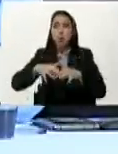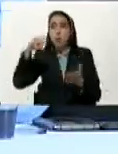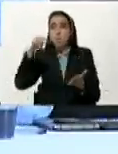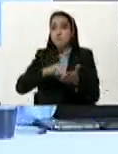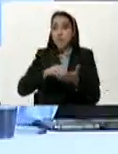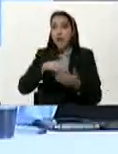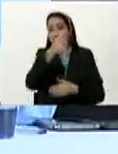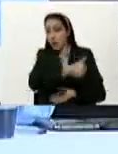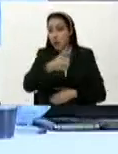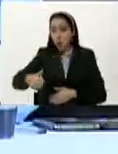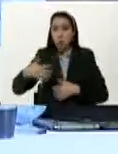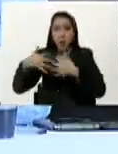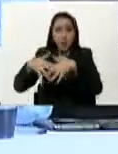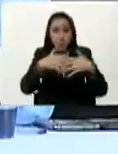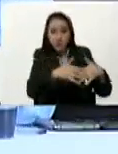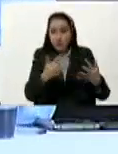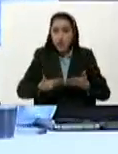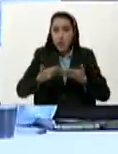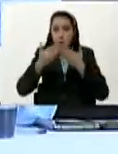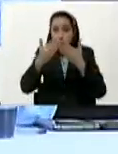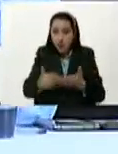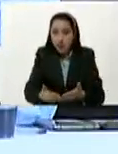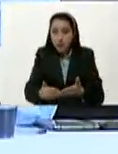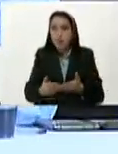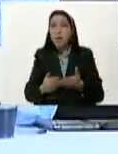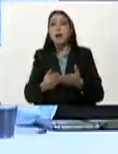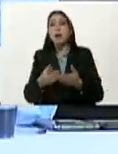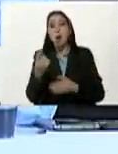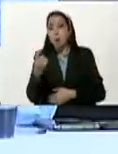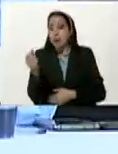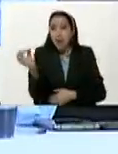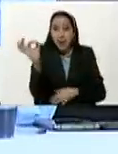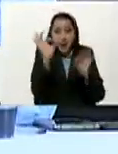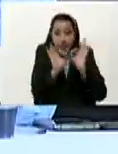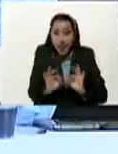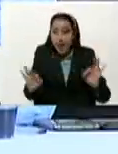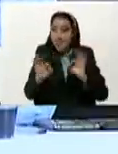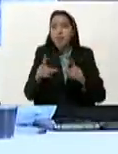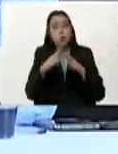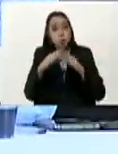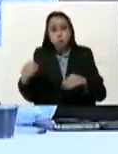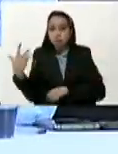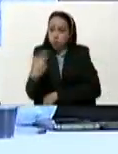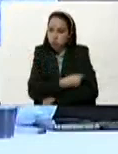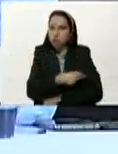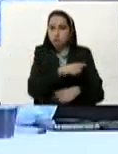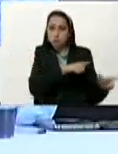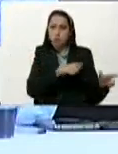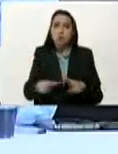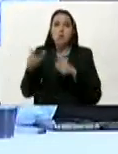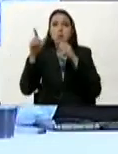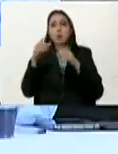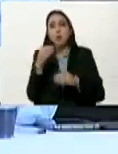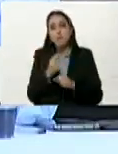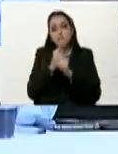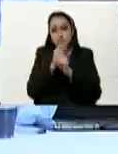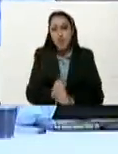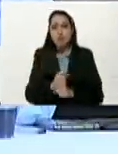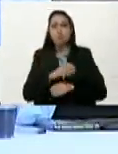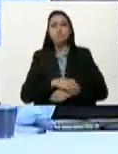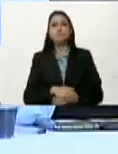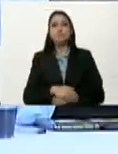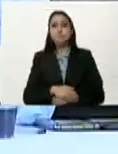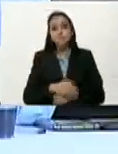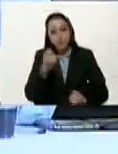empresas por empresas para garantizar que no se nos quede ningún trabajador sin vacunar cuenta el presidente con la clase trabajadora con el sector